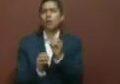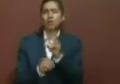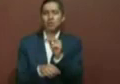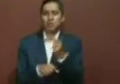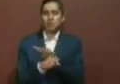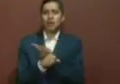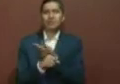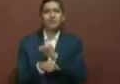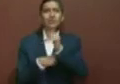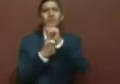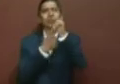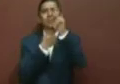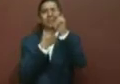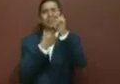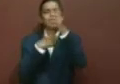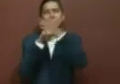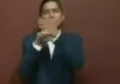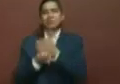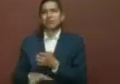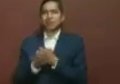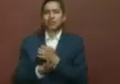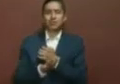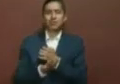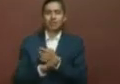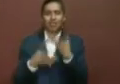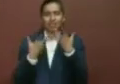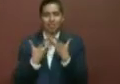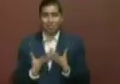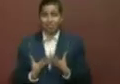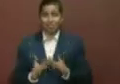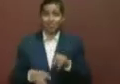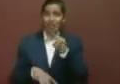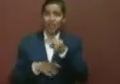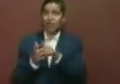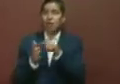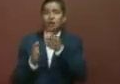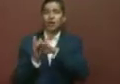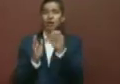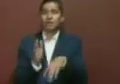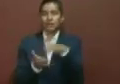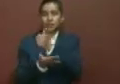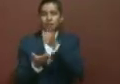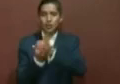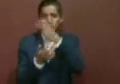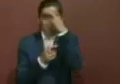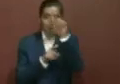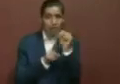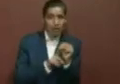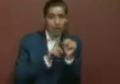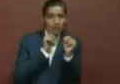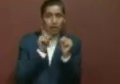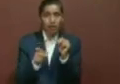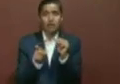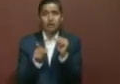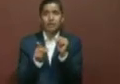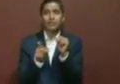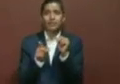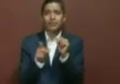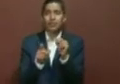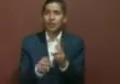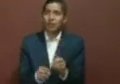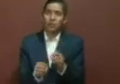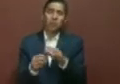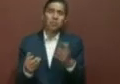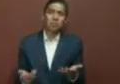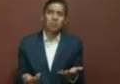el resto del país. Tristemente, lugares como la propia Ciudad de México, que en otro